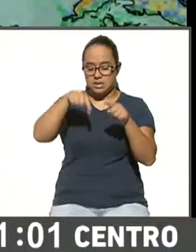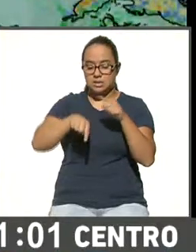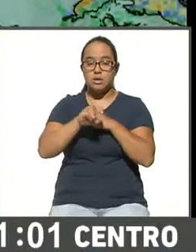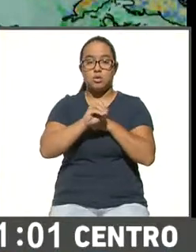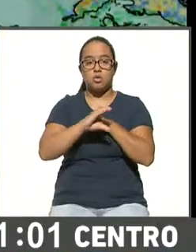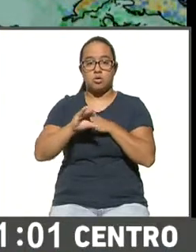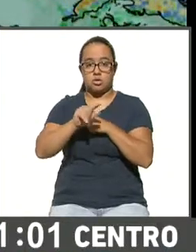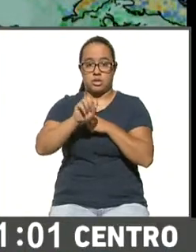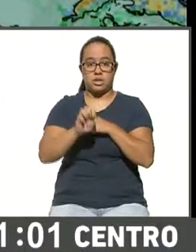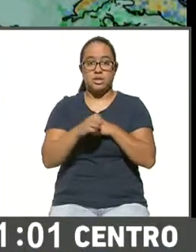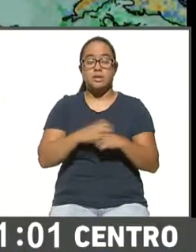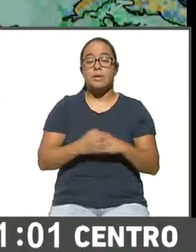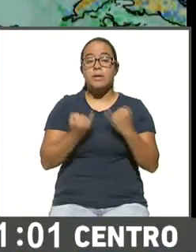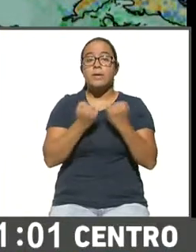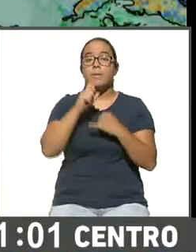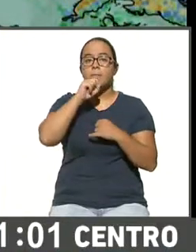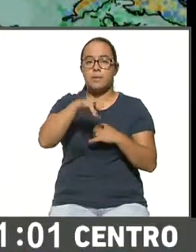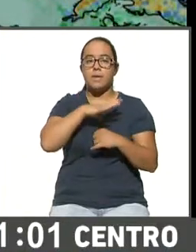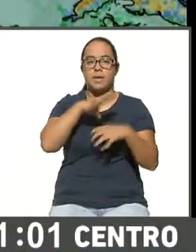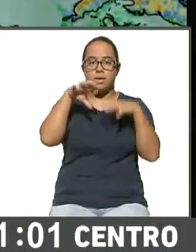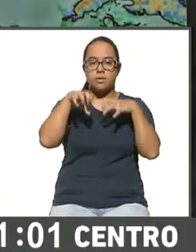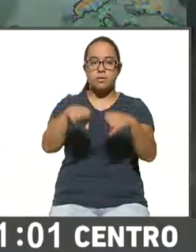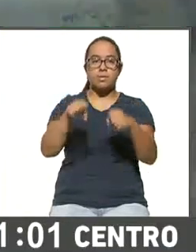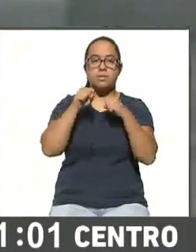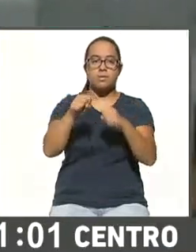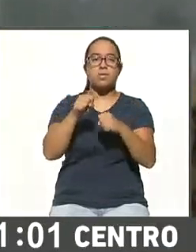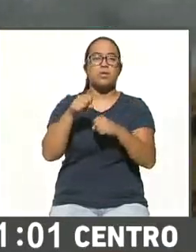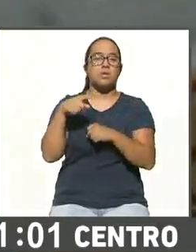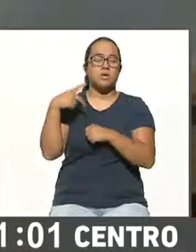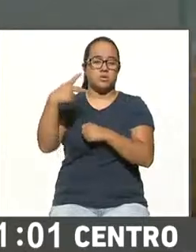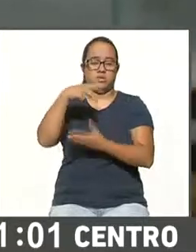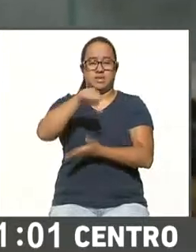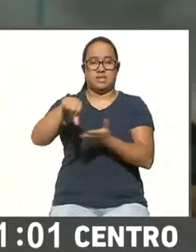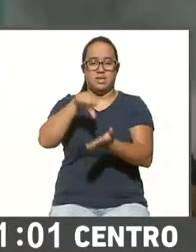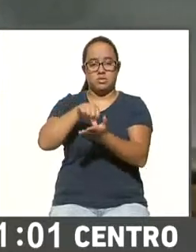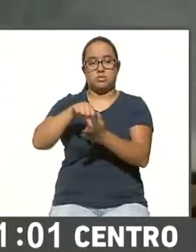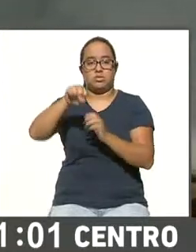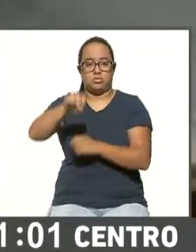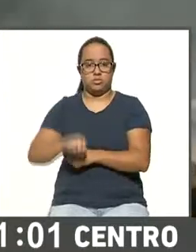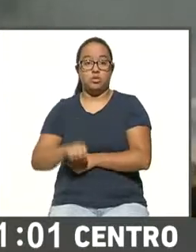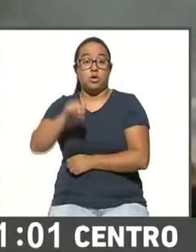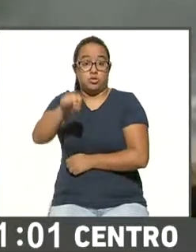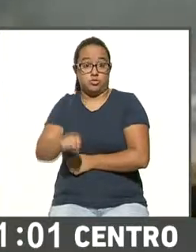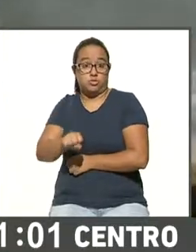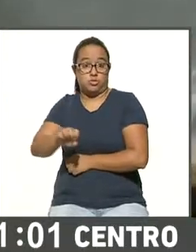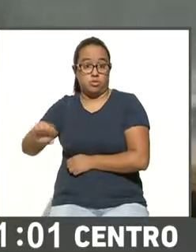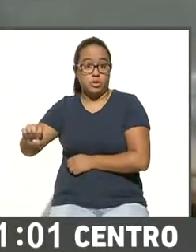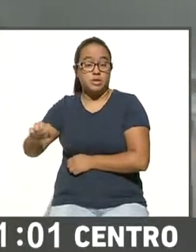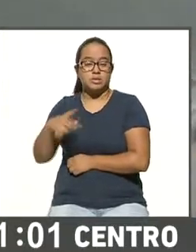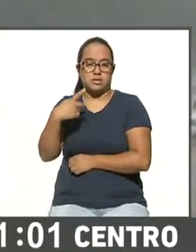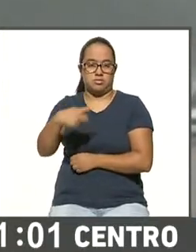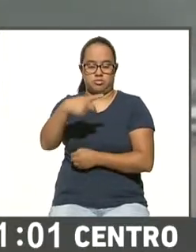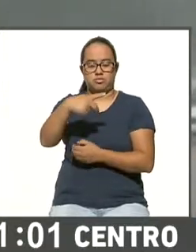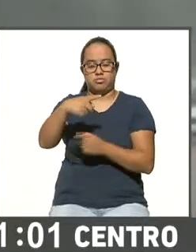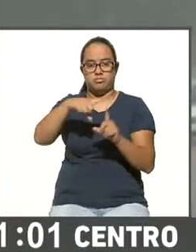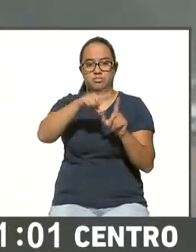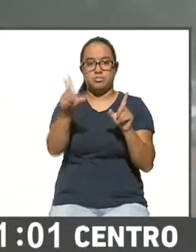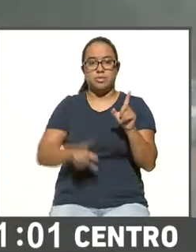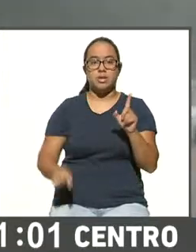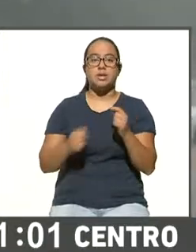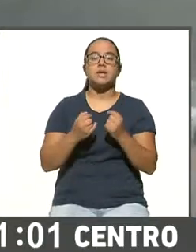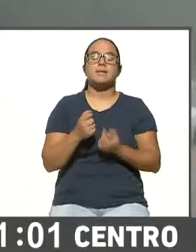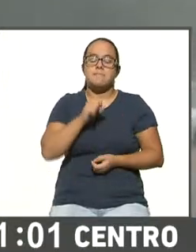del país. Asimismo, prevé lluvias fuertes a puntuales muy fuertes sobre el centro, sur y suroeste del territorio nacional,